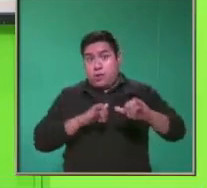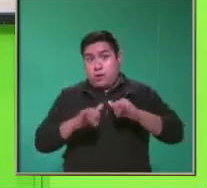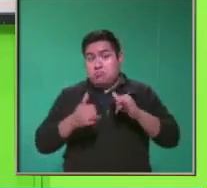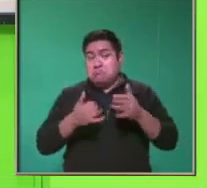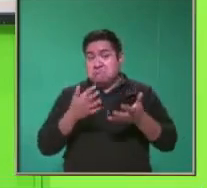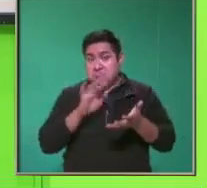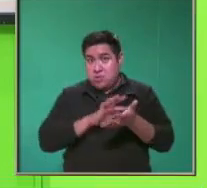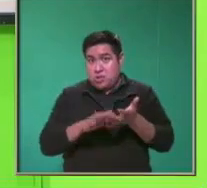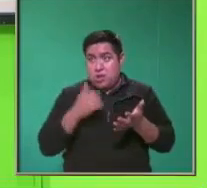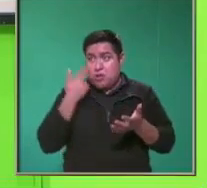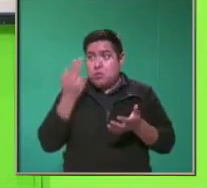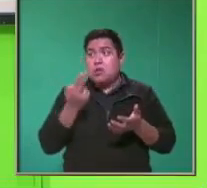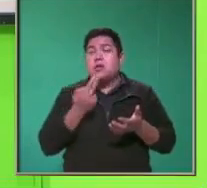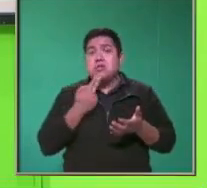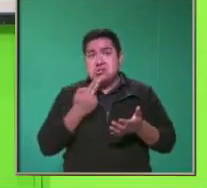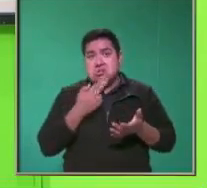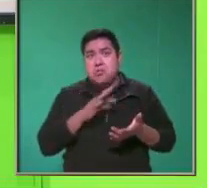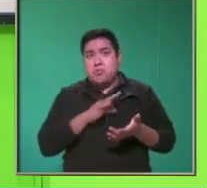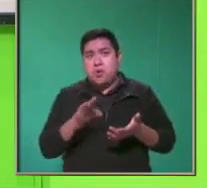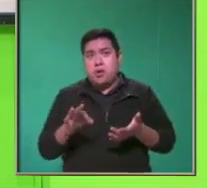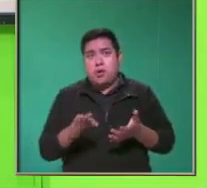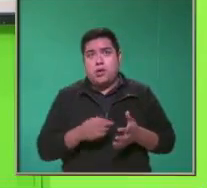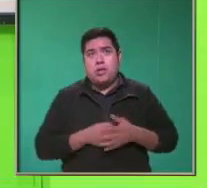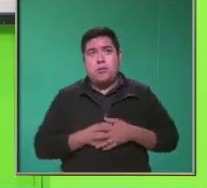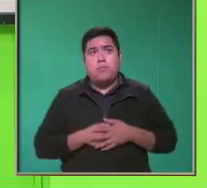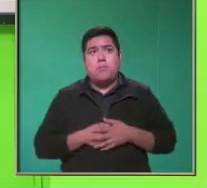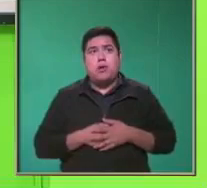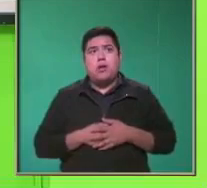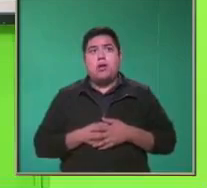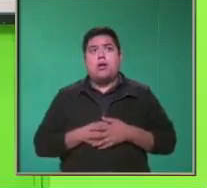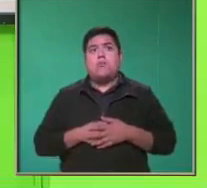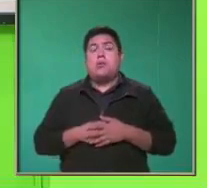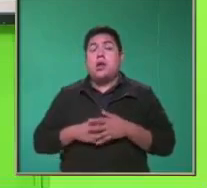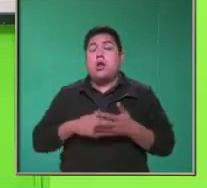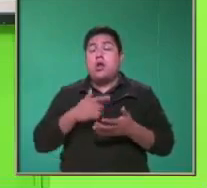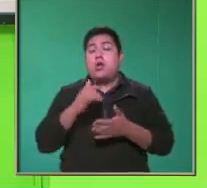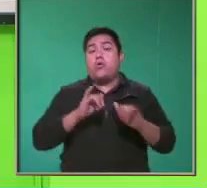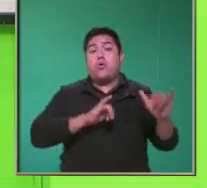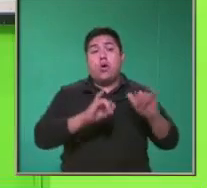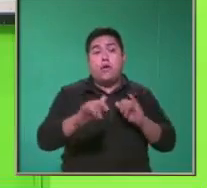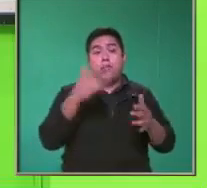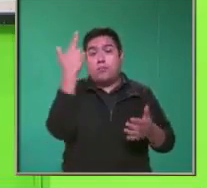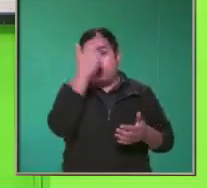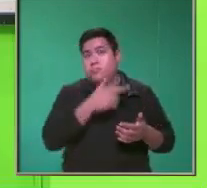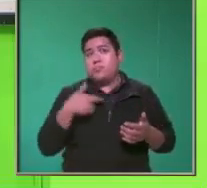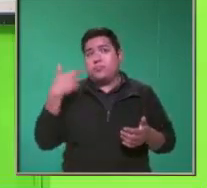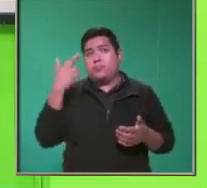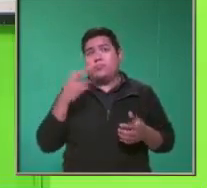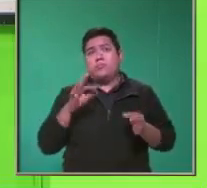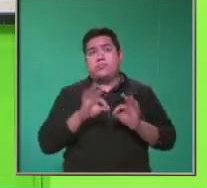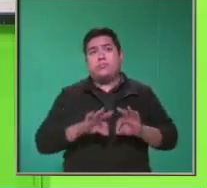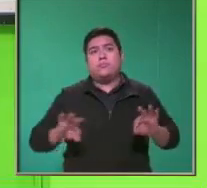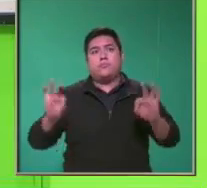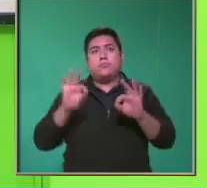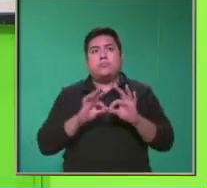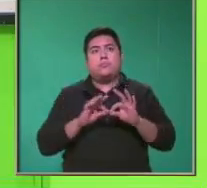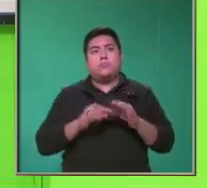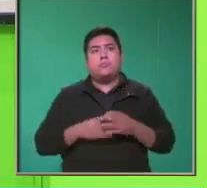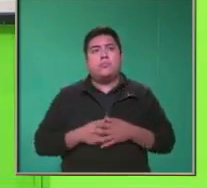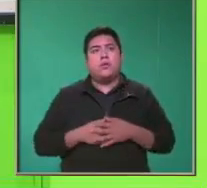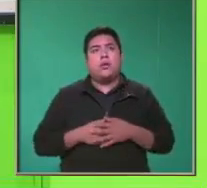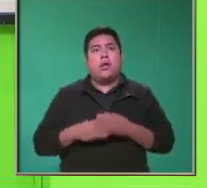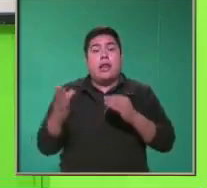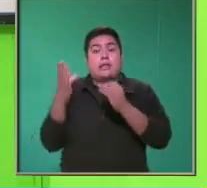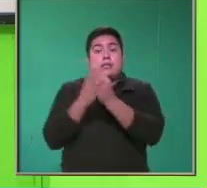puede utilizar para revisar estas posiciones geográficas. ¿Recuerdas que revisamos hace varias